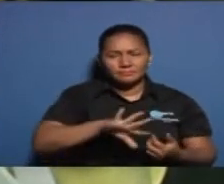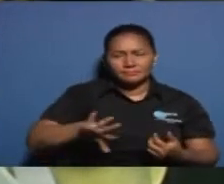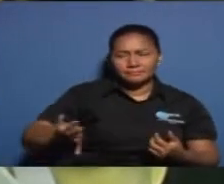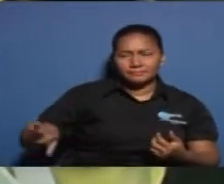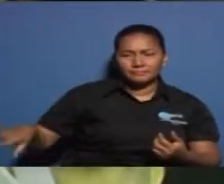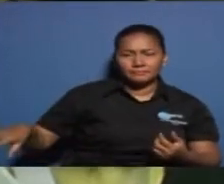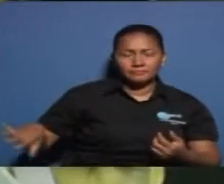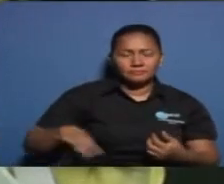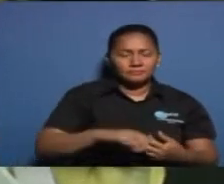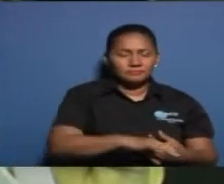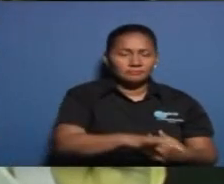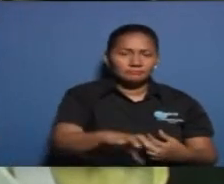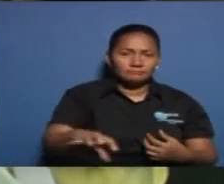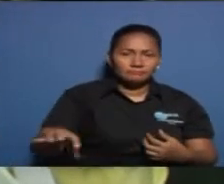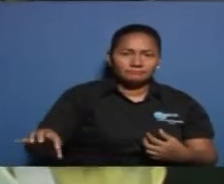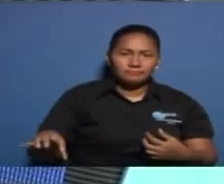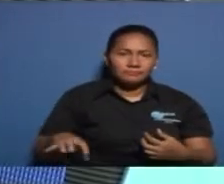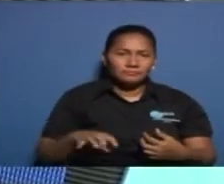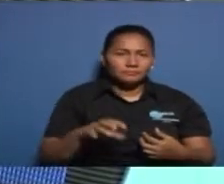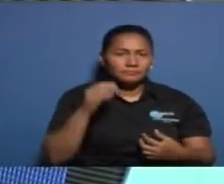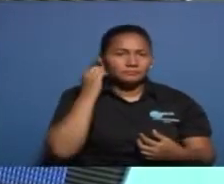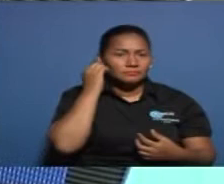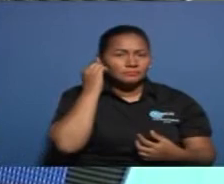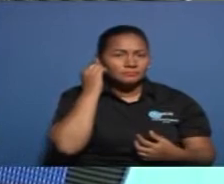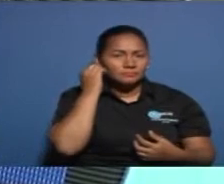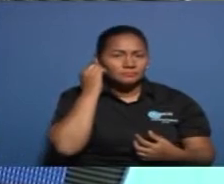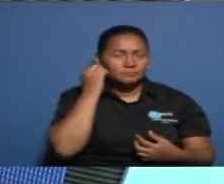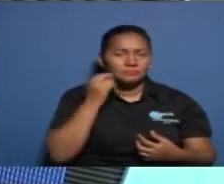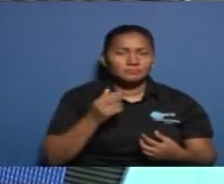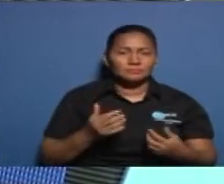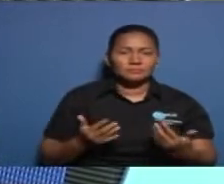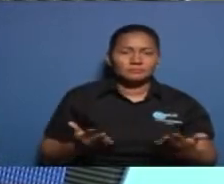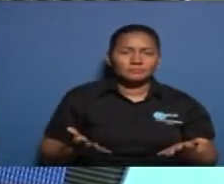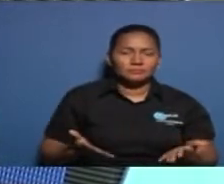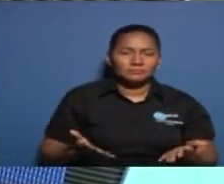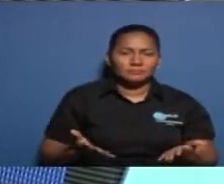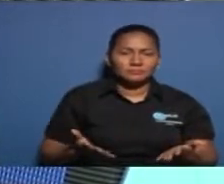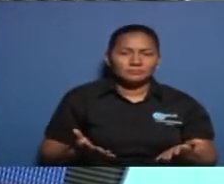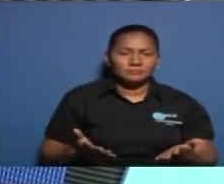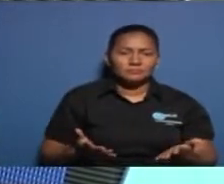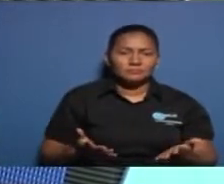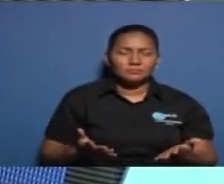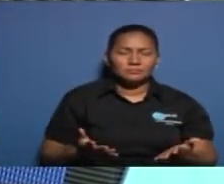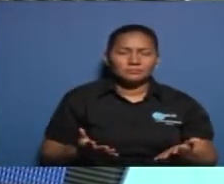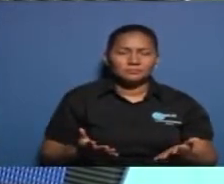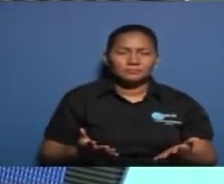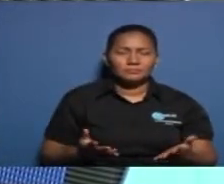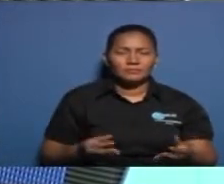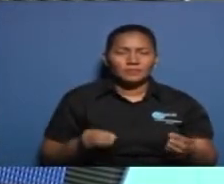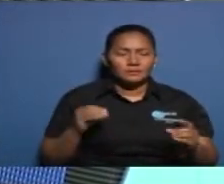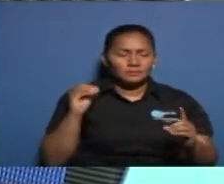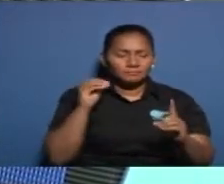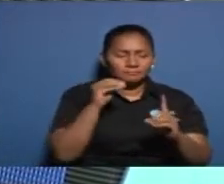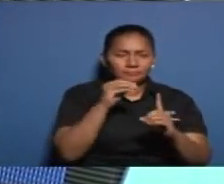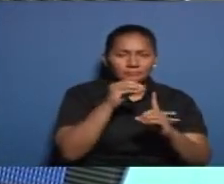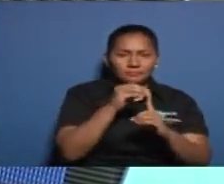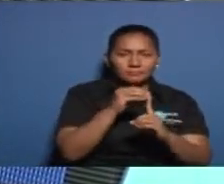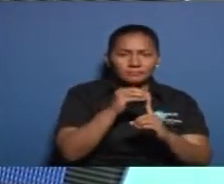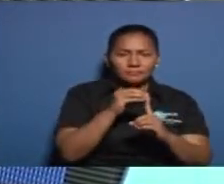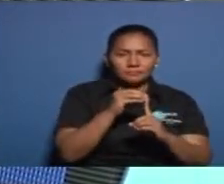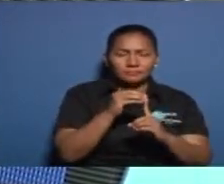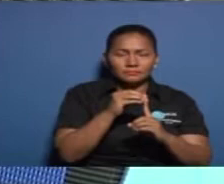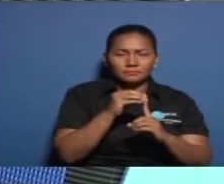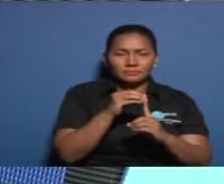con los hombres se trata de un texto se trata de hacer una sinergia para un objetivo común para un desarrollo humano sostenible